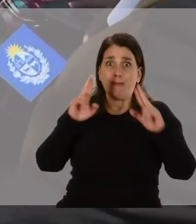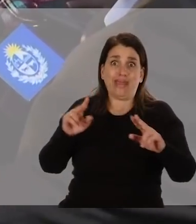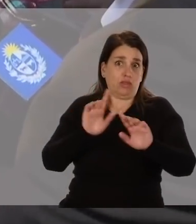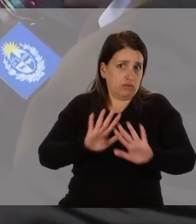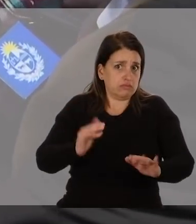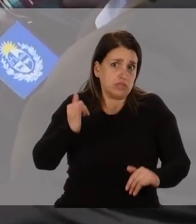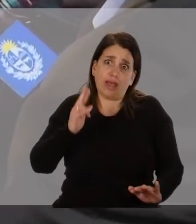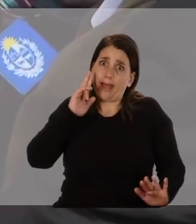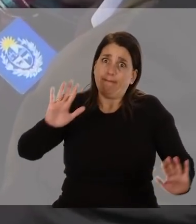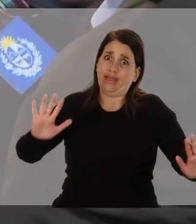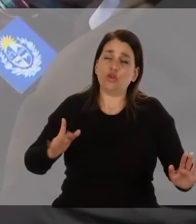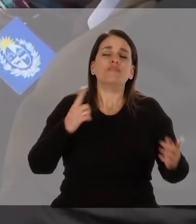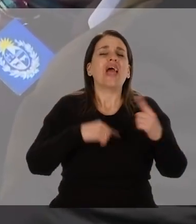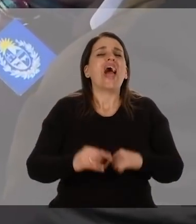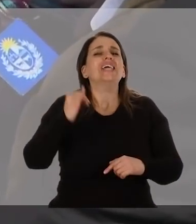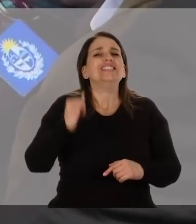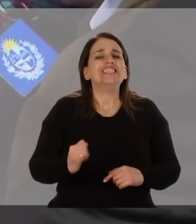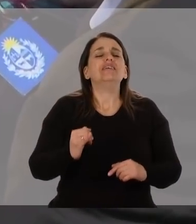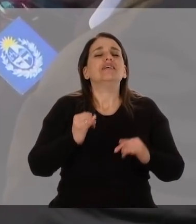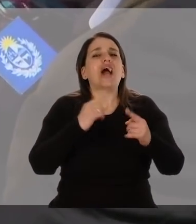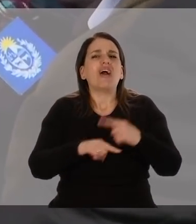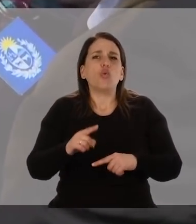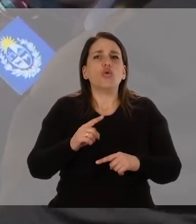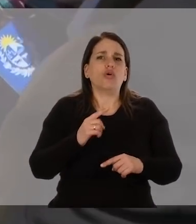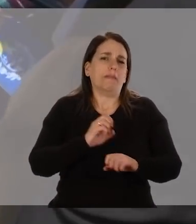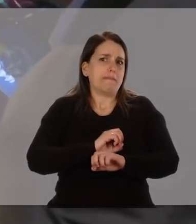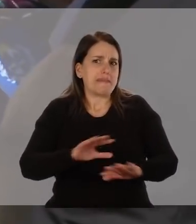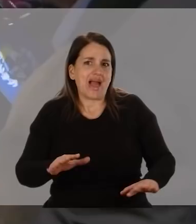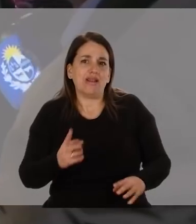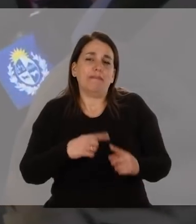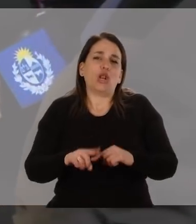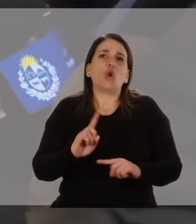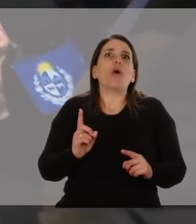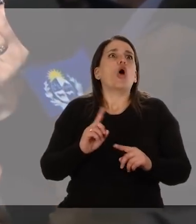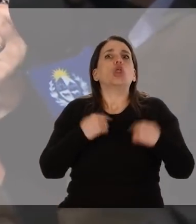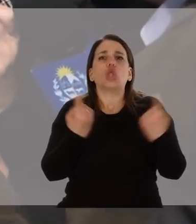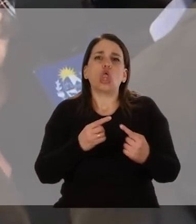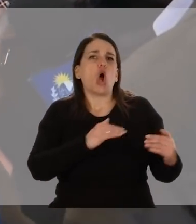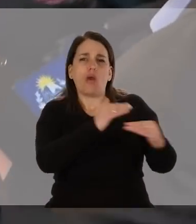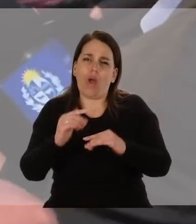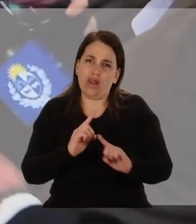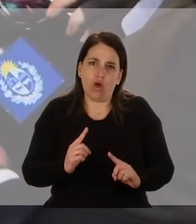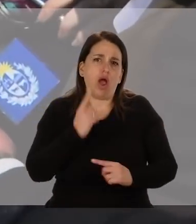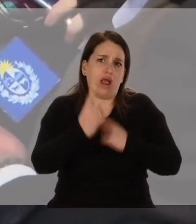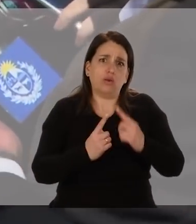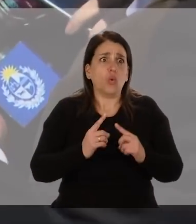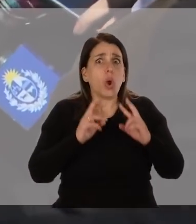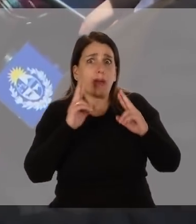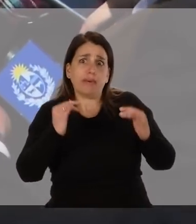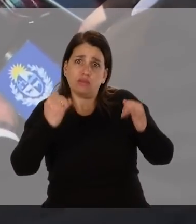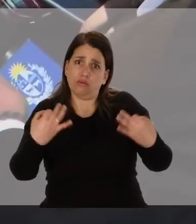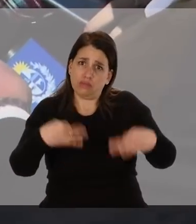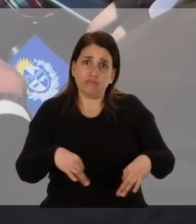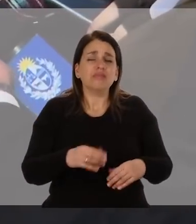Siempre hay un desubicado, pero no le podés echar la culpa a un sindicato de un desubicado. ¿Va a recibir a la Federación? ¿Le dijo algo de eso? Sí, siempre. Si